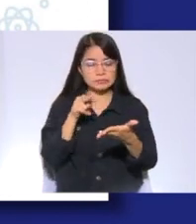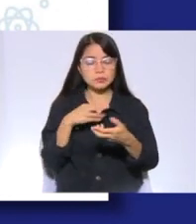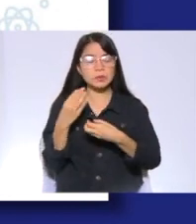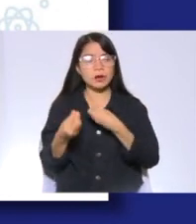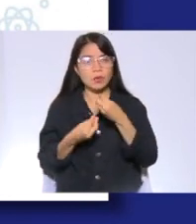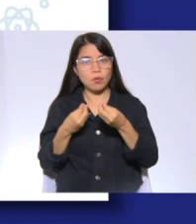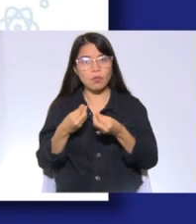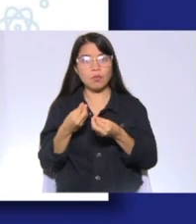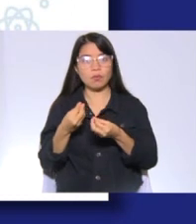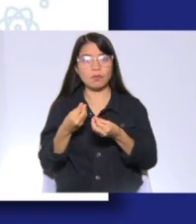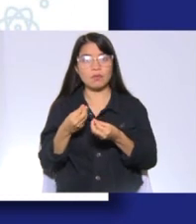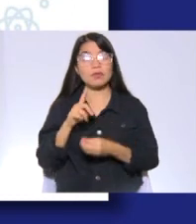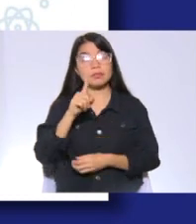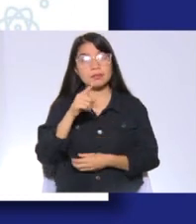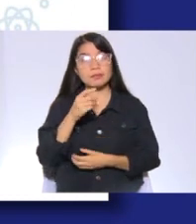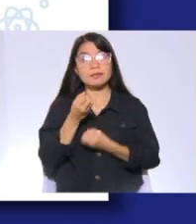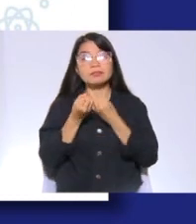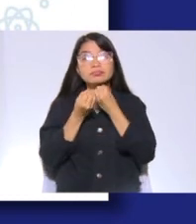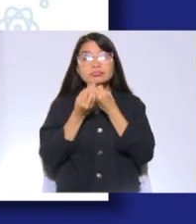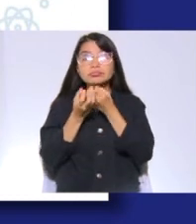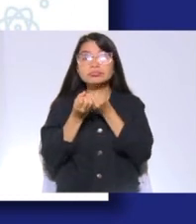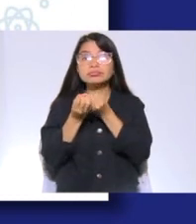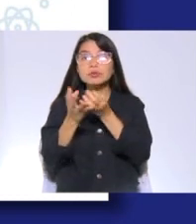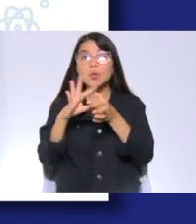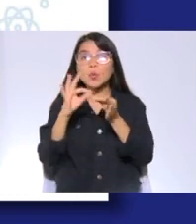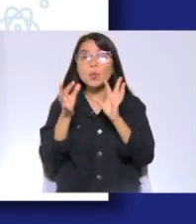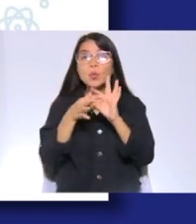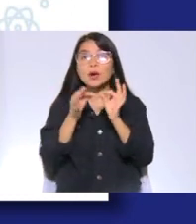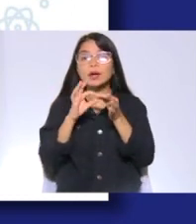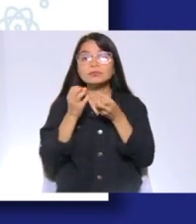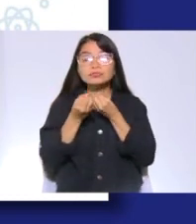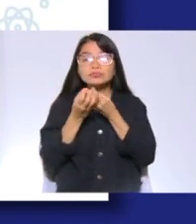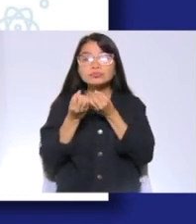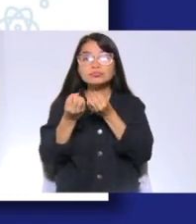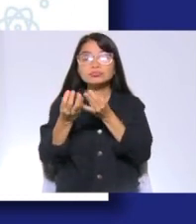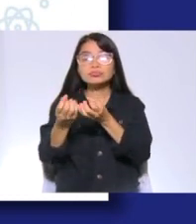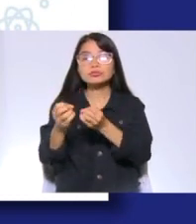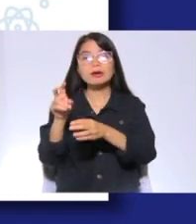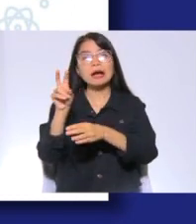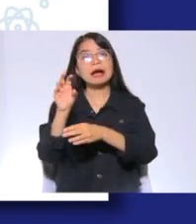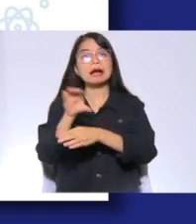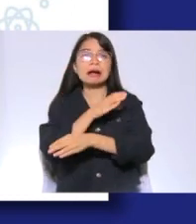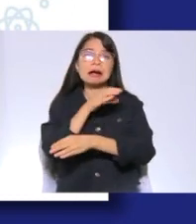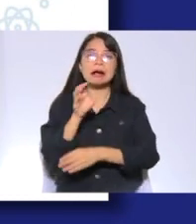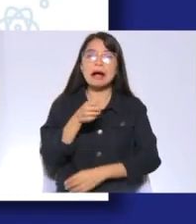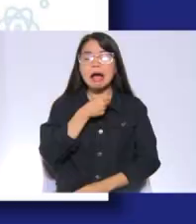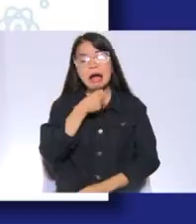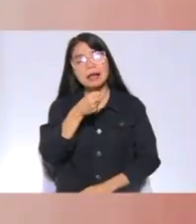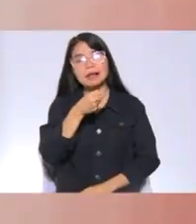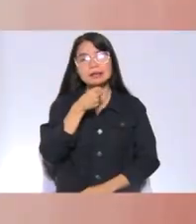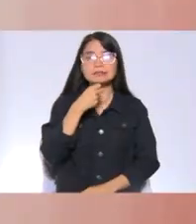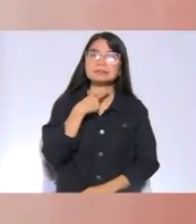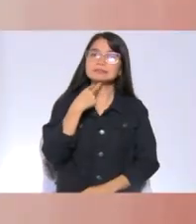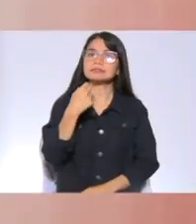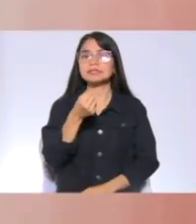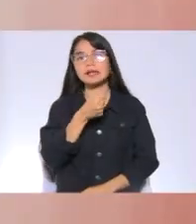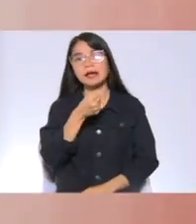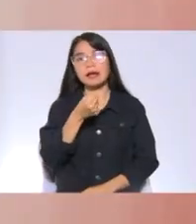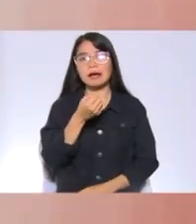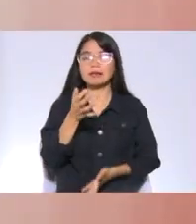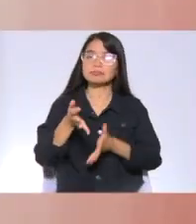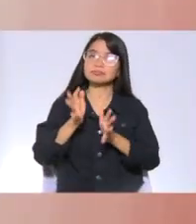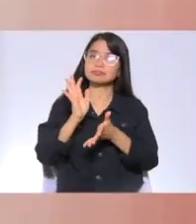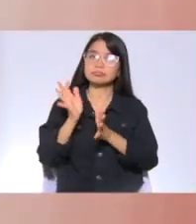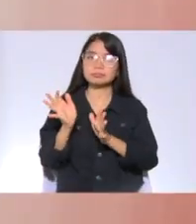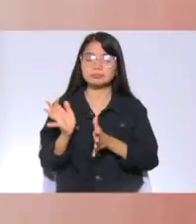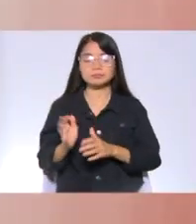Asimismo podemos narrar cuentos, leyendas, podemos cantar. Además de eso, profe, recuerden que tenemos una población